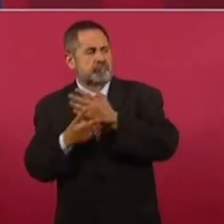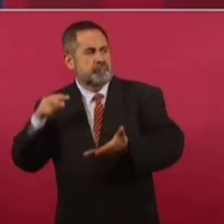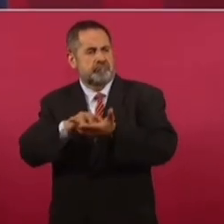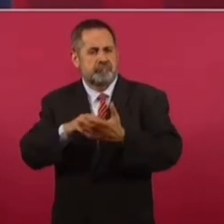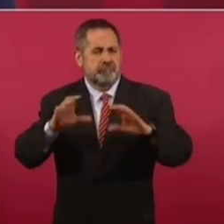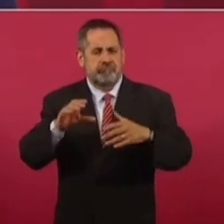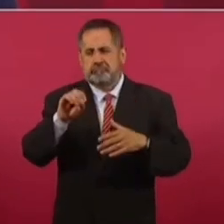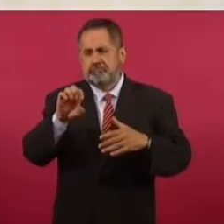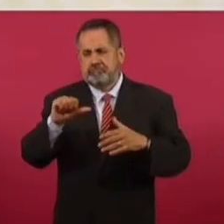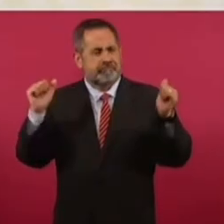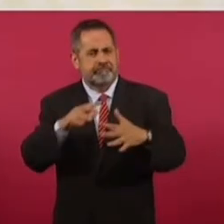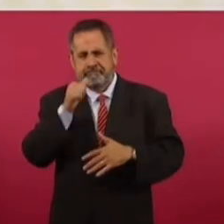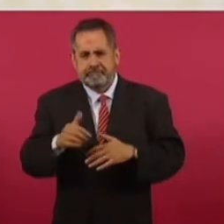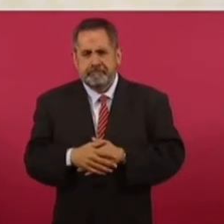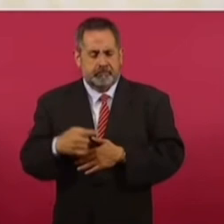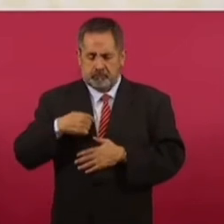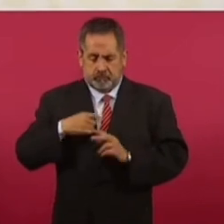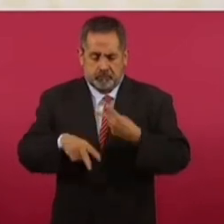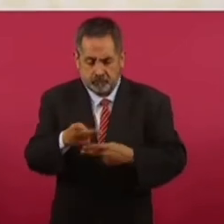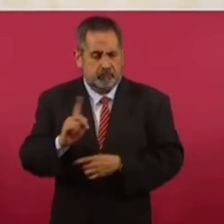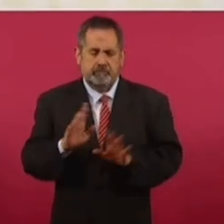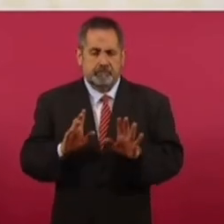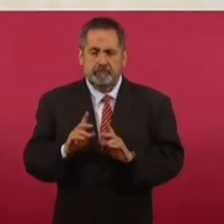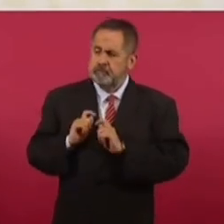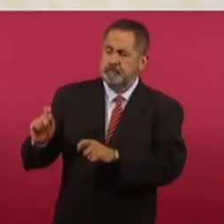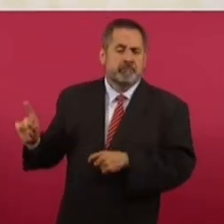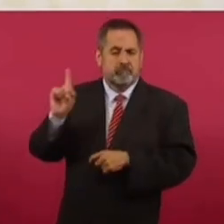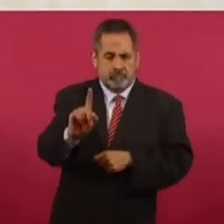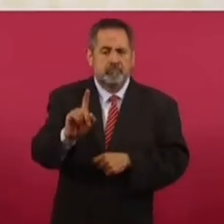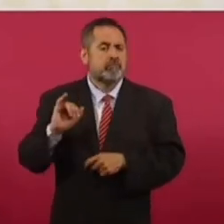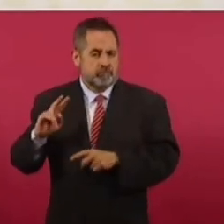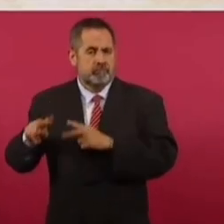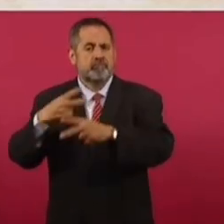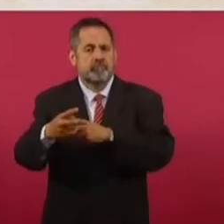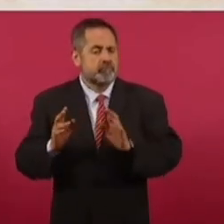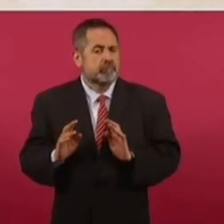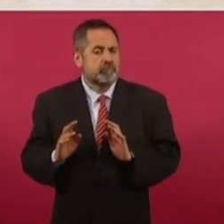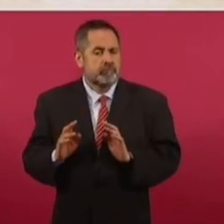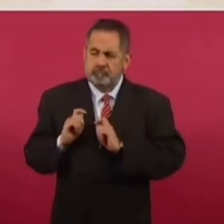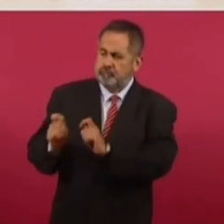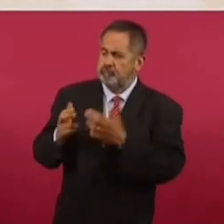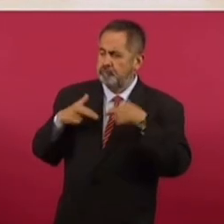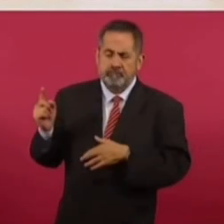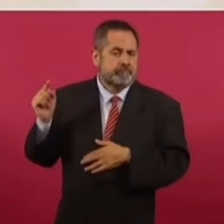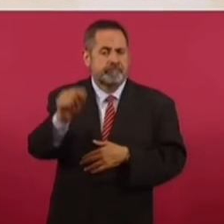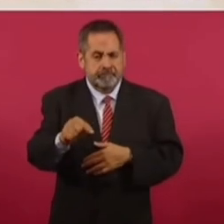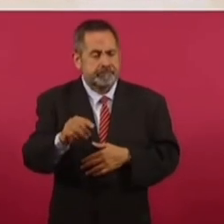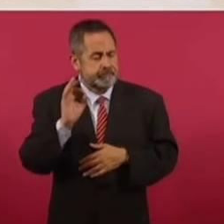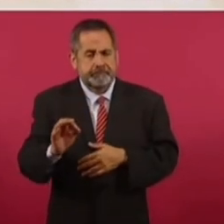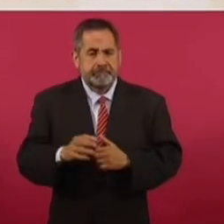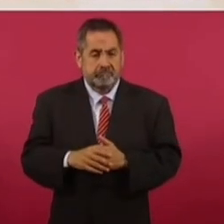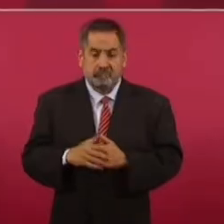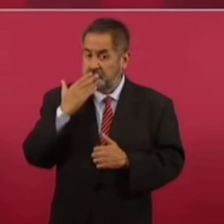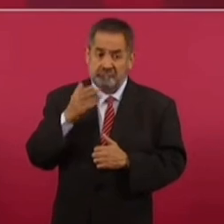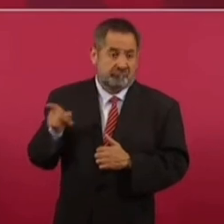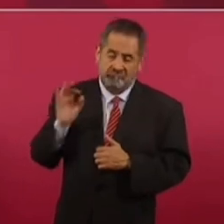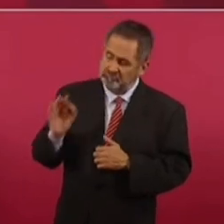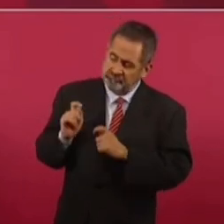cumbre o no estar yo en la cumbre, aunque sí fui representado, y muy